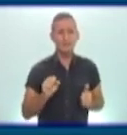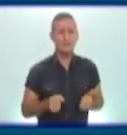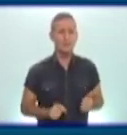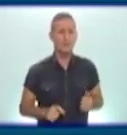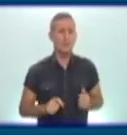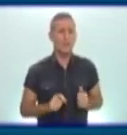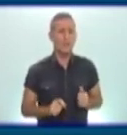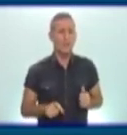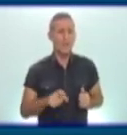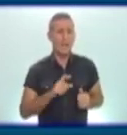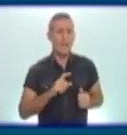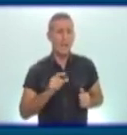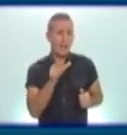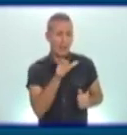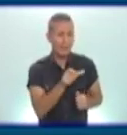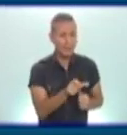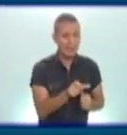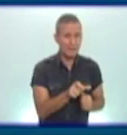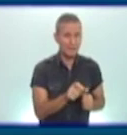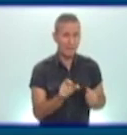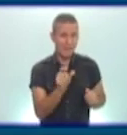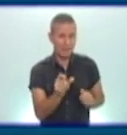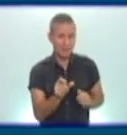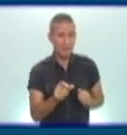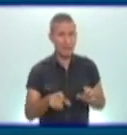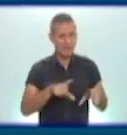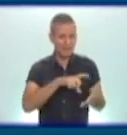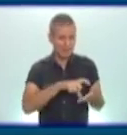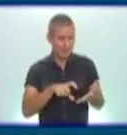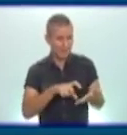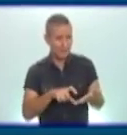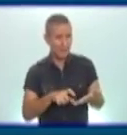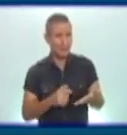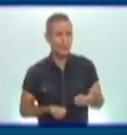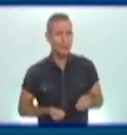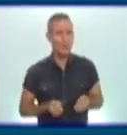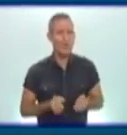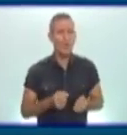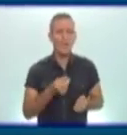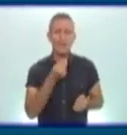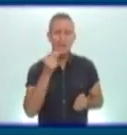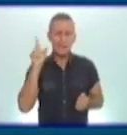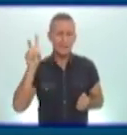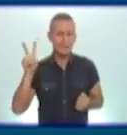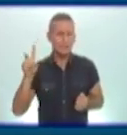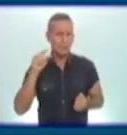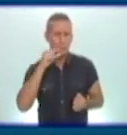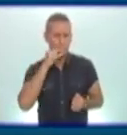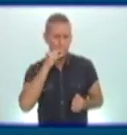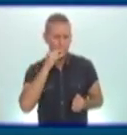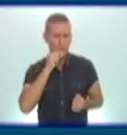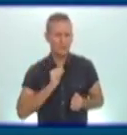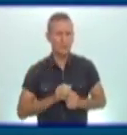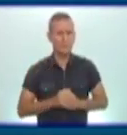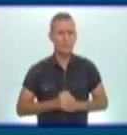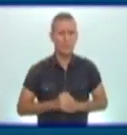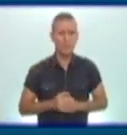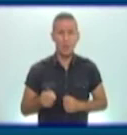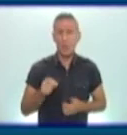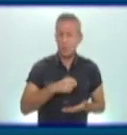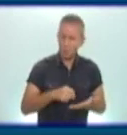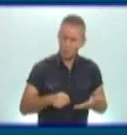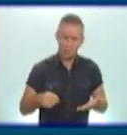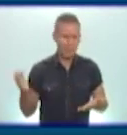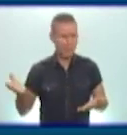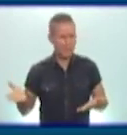sustantivo salones está expresado en número singular. Vamos entonces a copiar rapidito tomando nota, no tienen que escribir